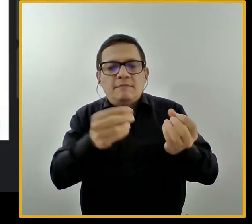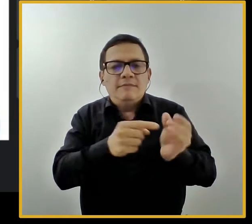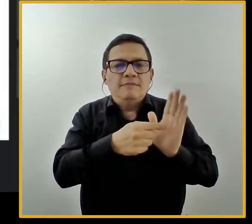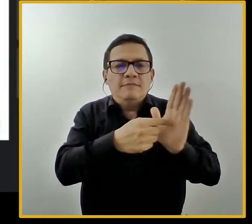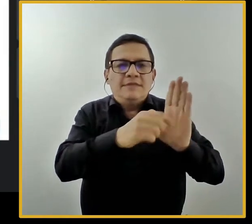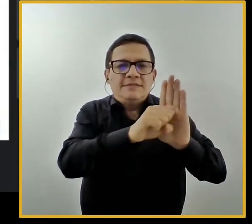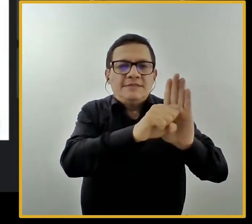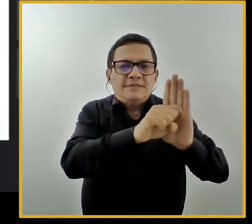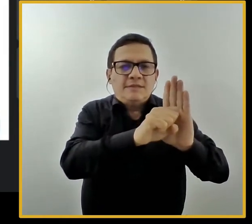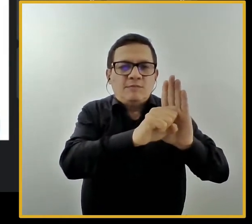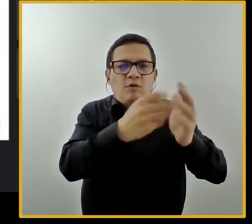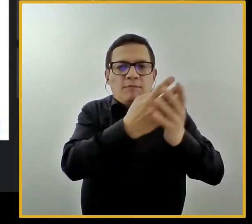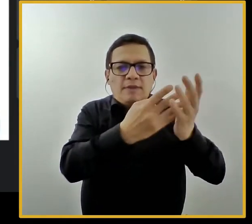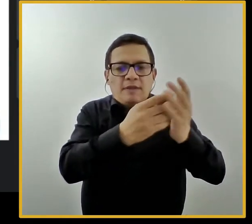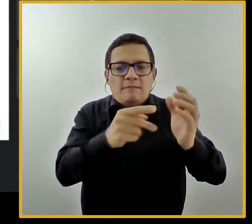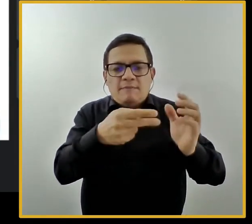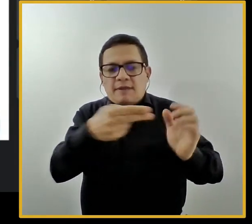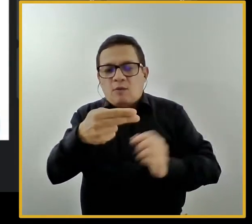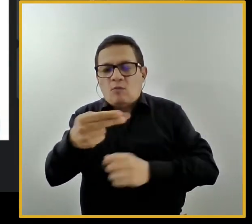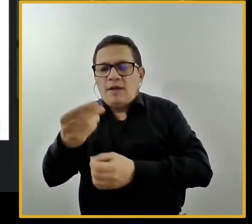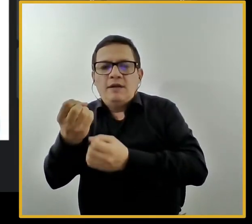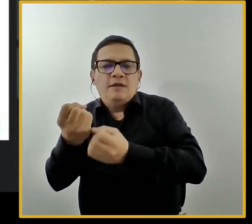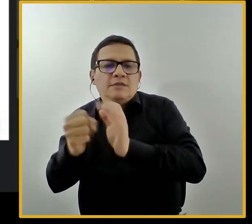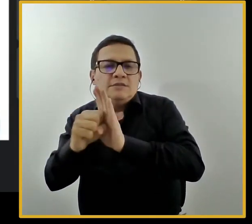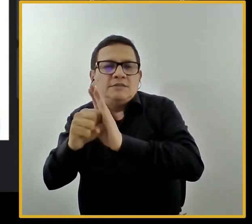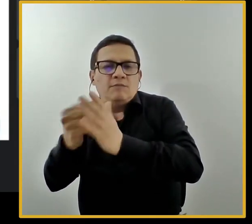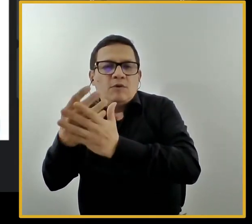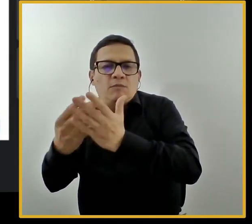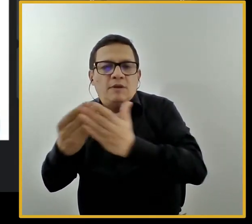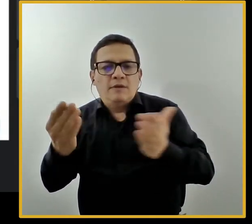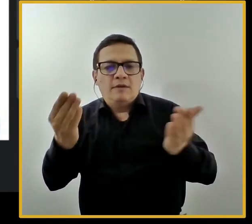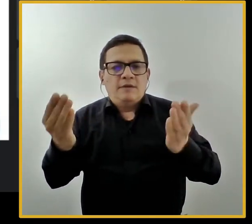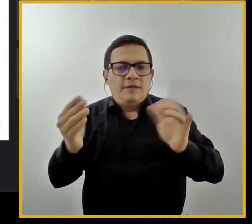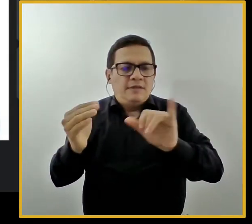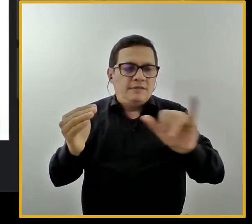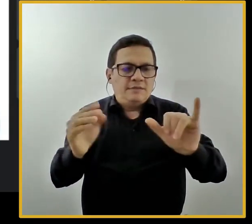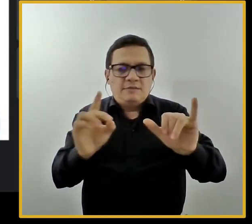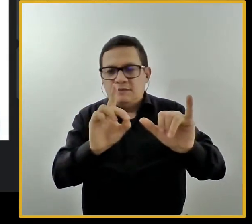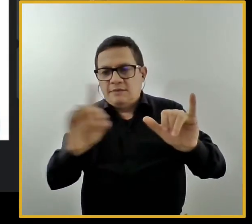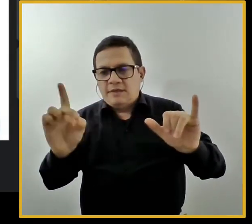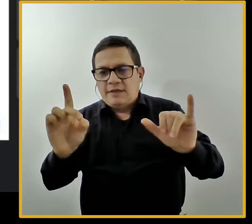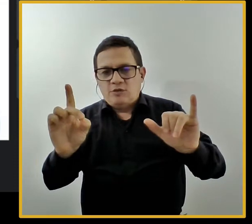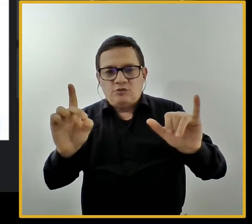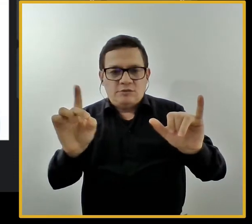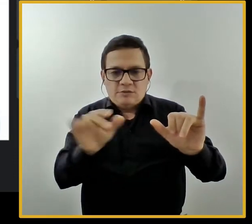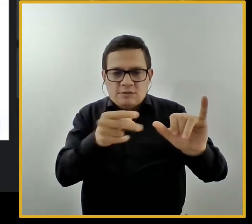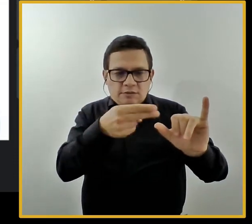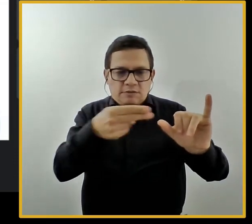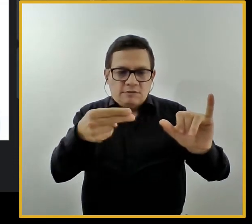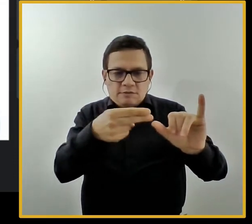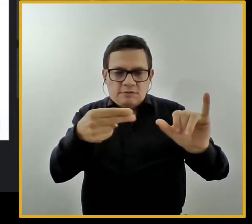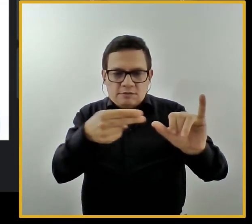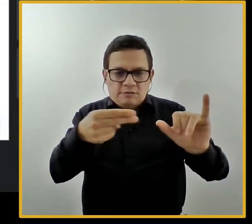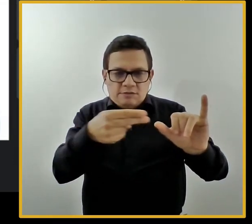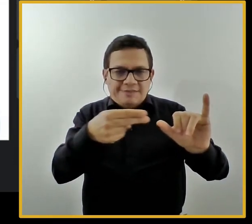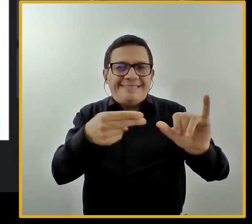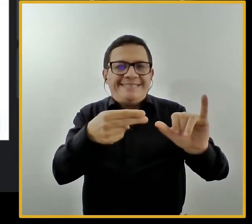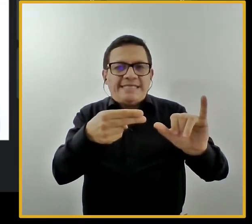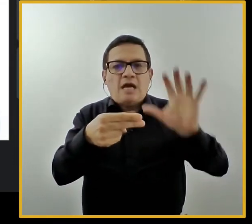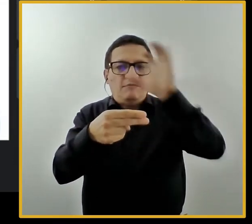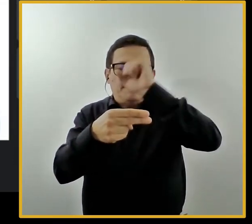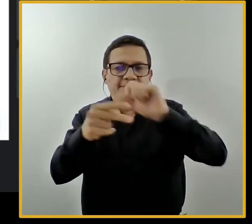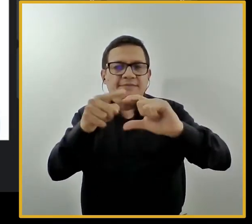está compuesta de un miembro que está al lado izquierdo y un miembro al lado derecho de ese